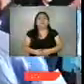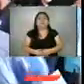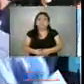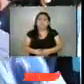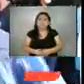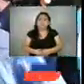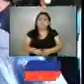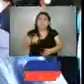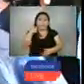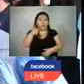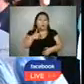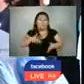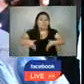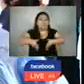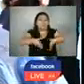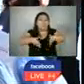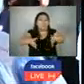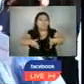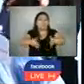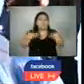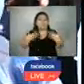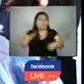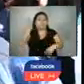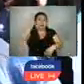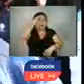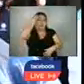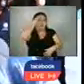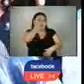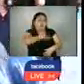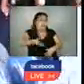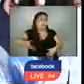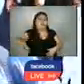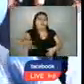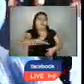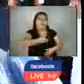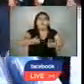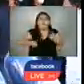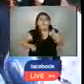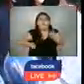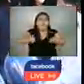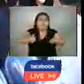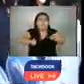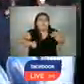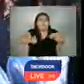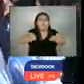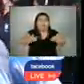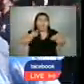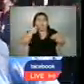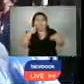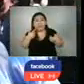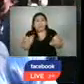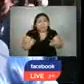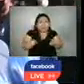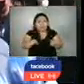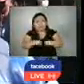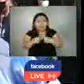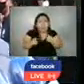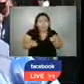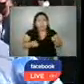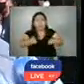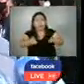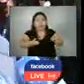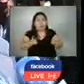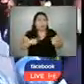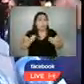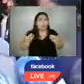Un bacheo que ya, como sabemos todos, pues ya los vehículos están tan deteriorados, ¿verdad?, que